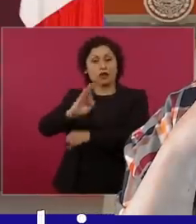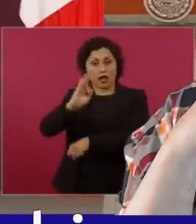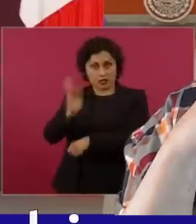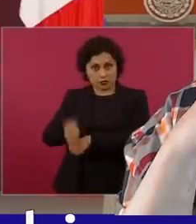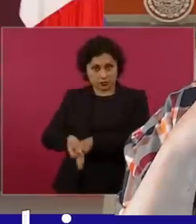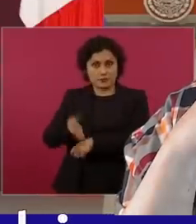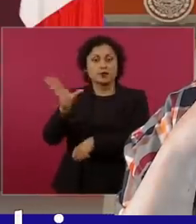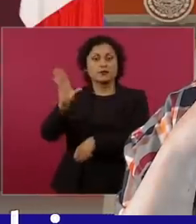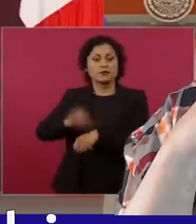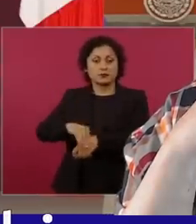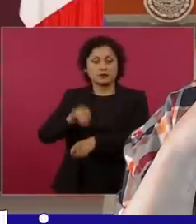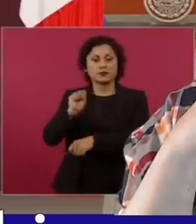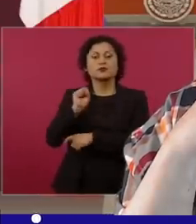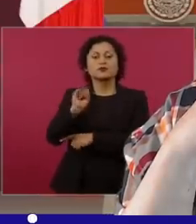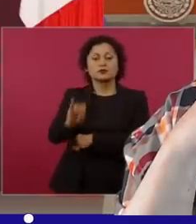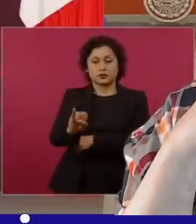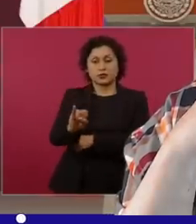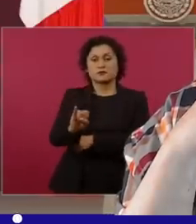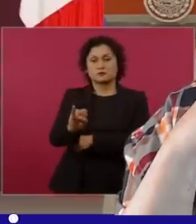permitió.